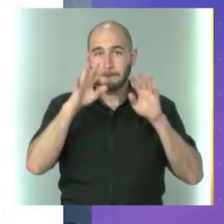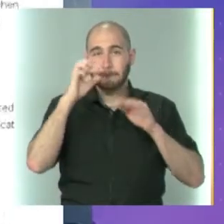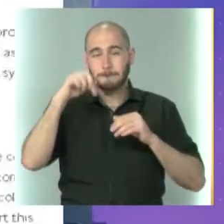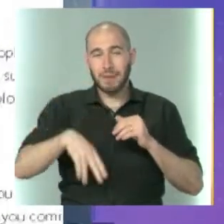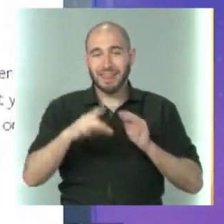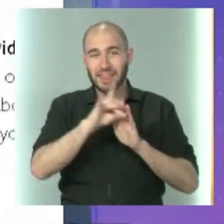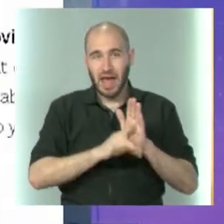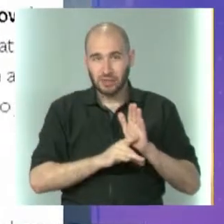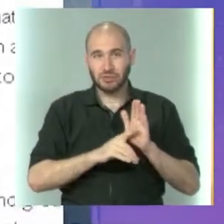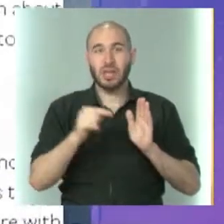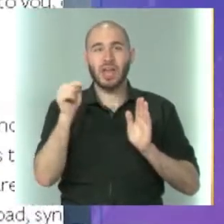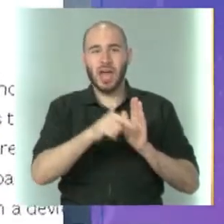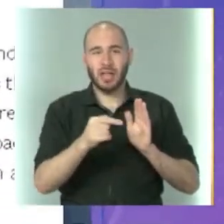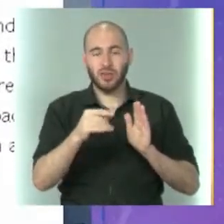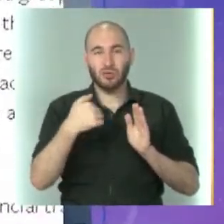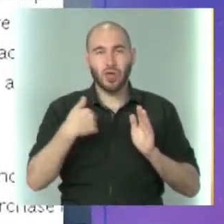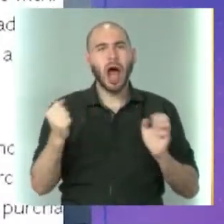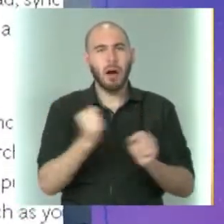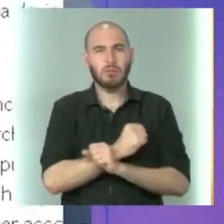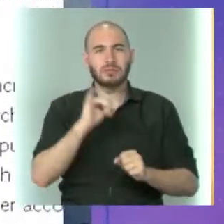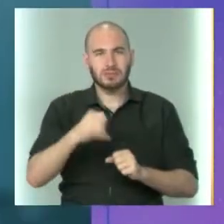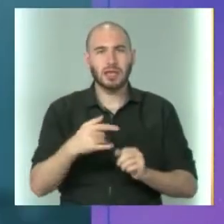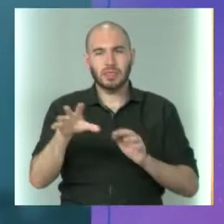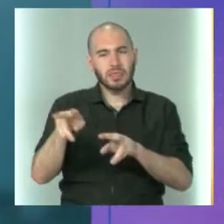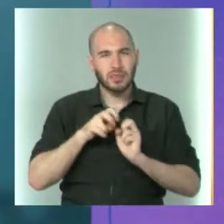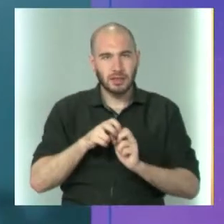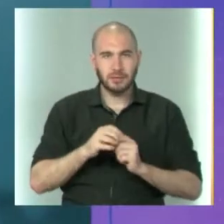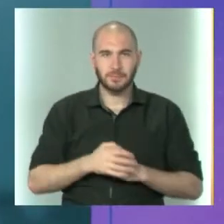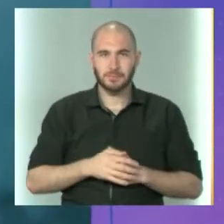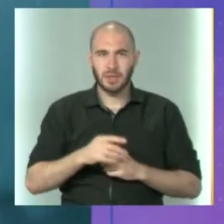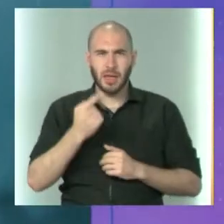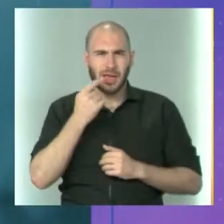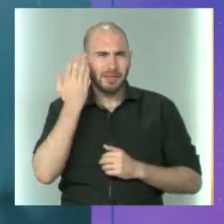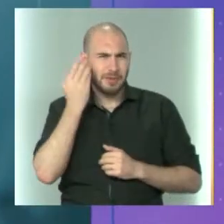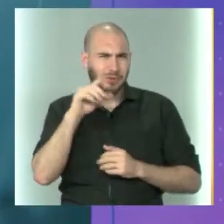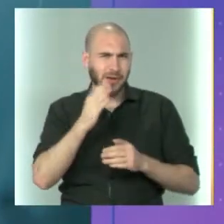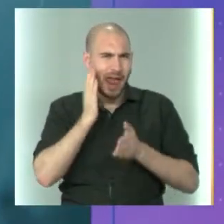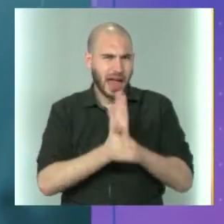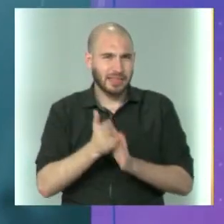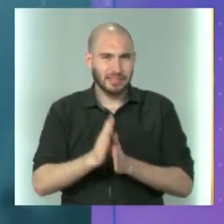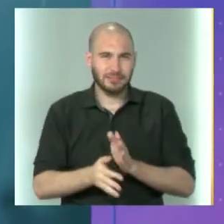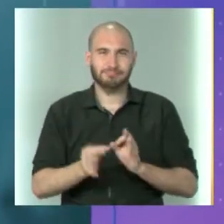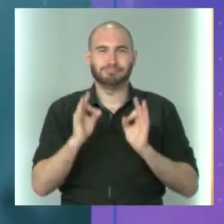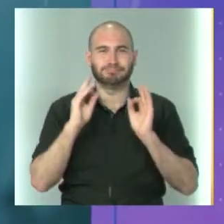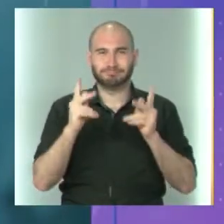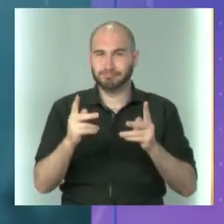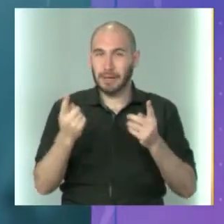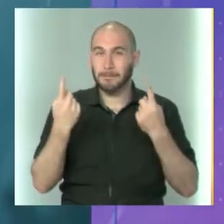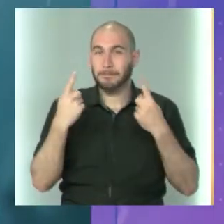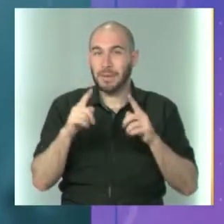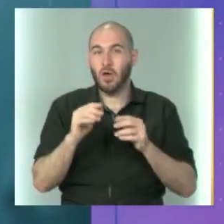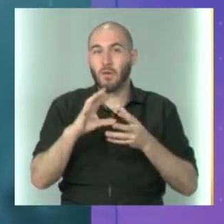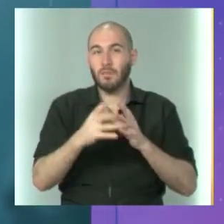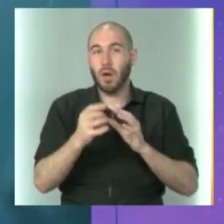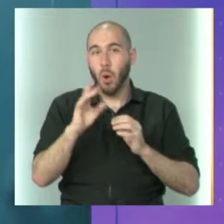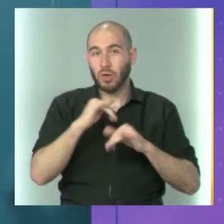política de datos, ellos tienen nuestro consentimiento para recolectar. ¿Aún piensas que Facebook es gratis? Ok, pero no eres el único